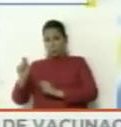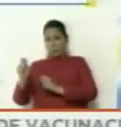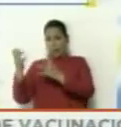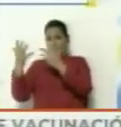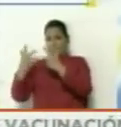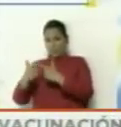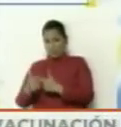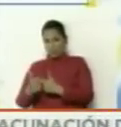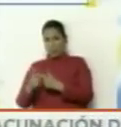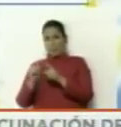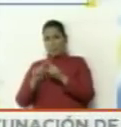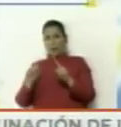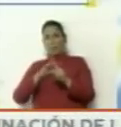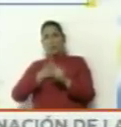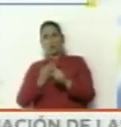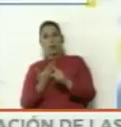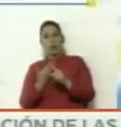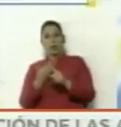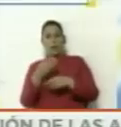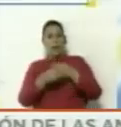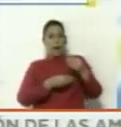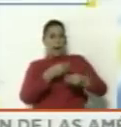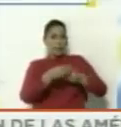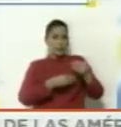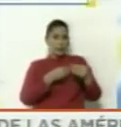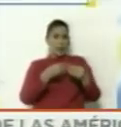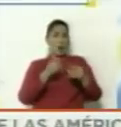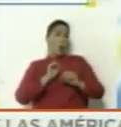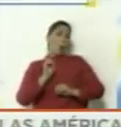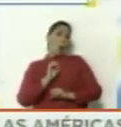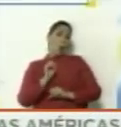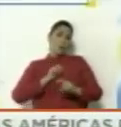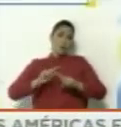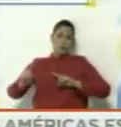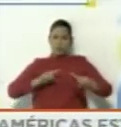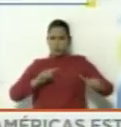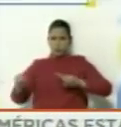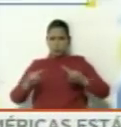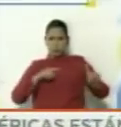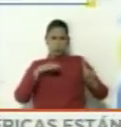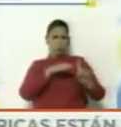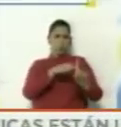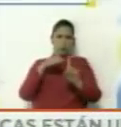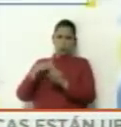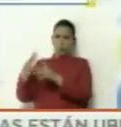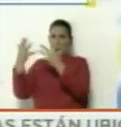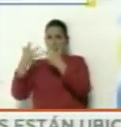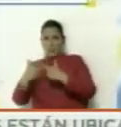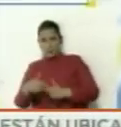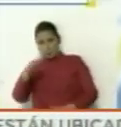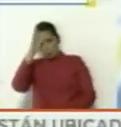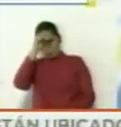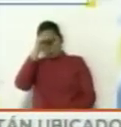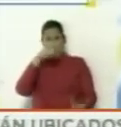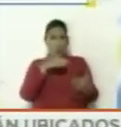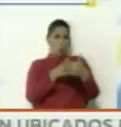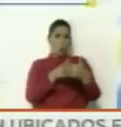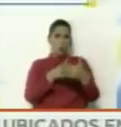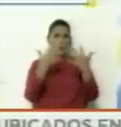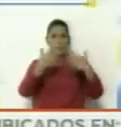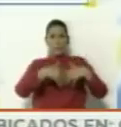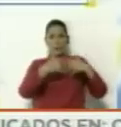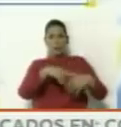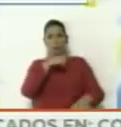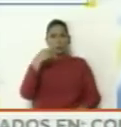administraba para que pudieran perpetrarse o actuar de manera agresiva la administración de Donald Trump contra empresas